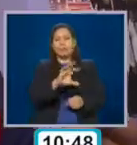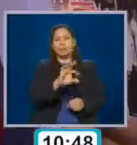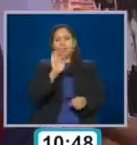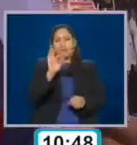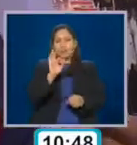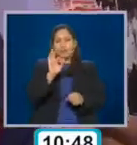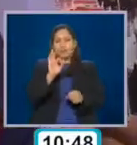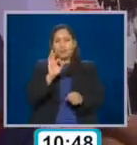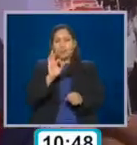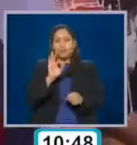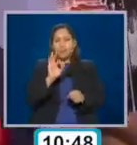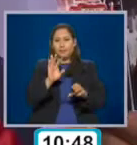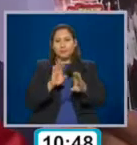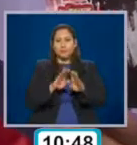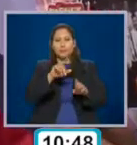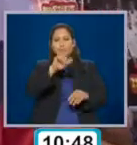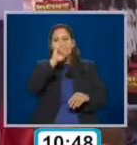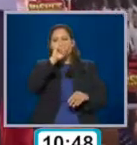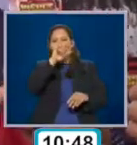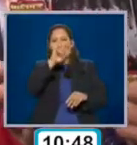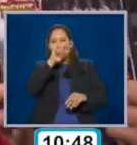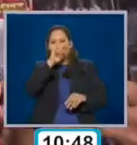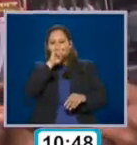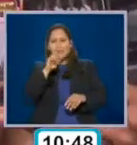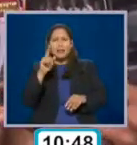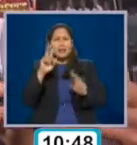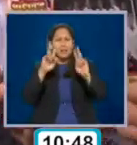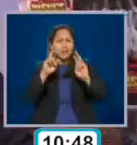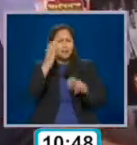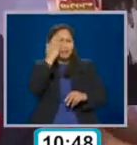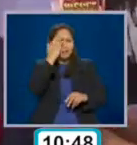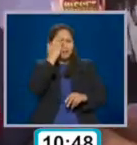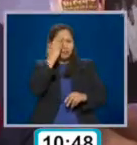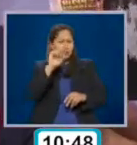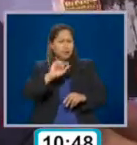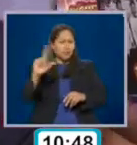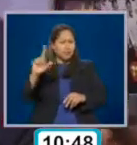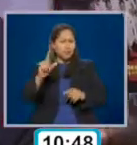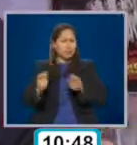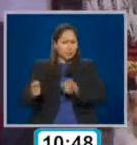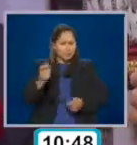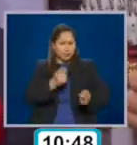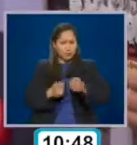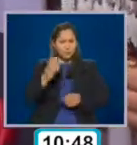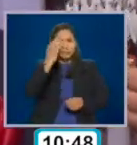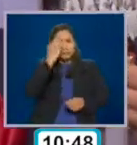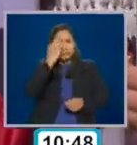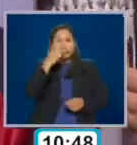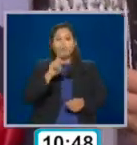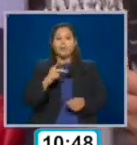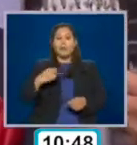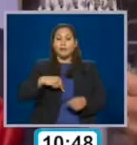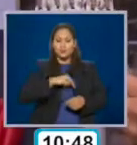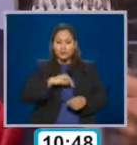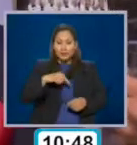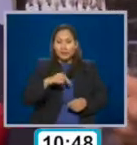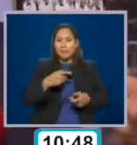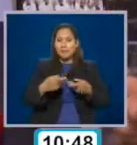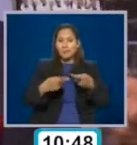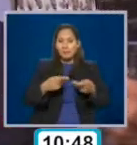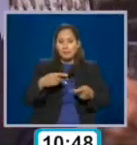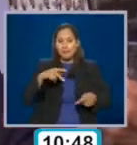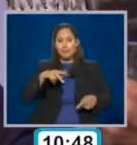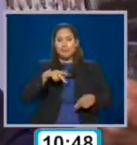disco, el tema de la cumbia de los pajaritos. Es un tema muy conocido, es una cumbia muy conocida, pero la hicimos ya al estilo de